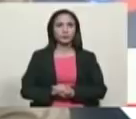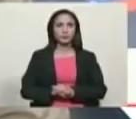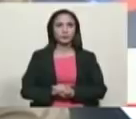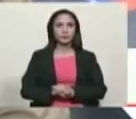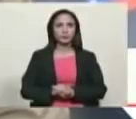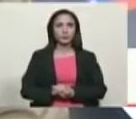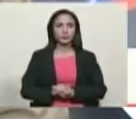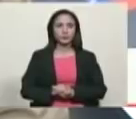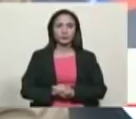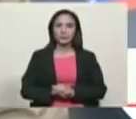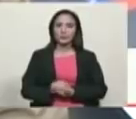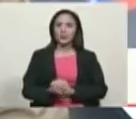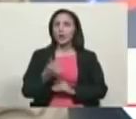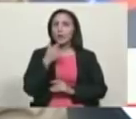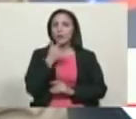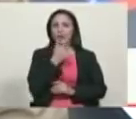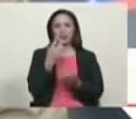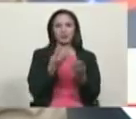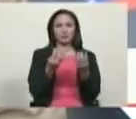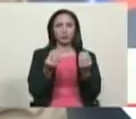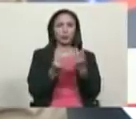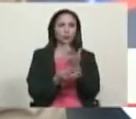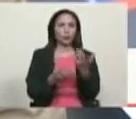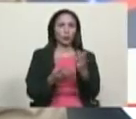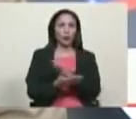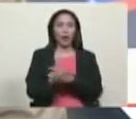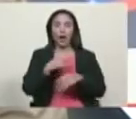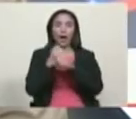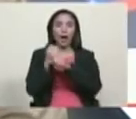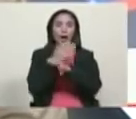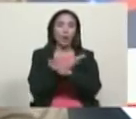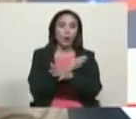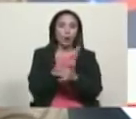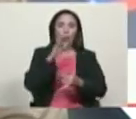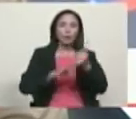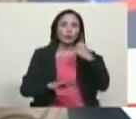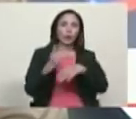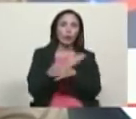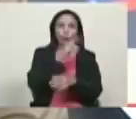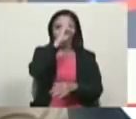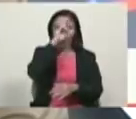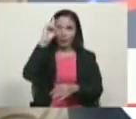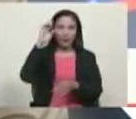Me dicen que tuvo más audiencia que el último juego del Real Madrid y el Barcelona.